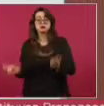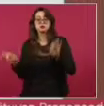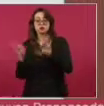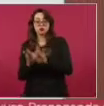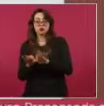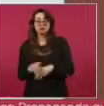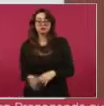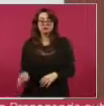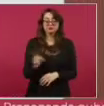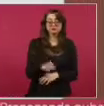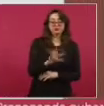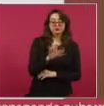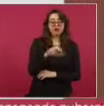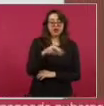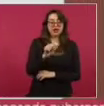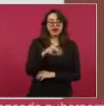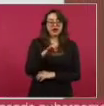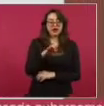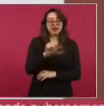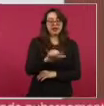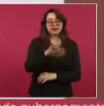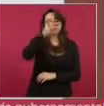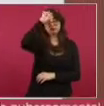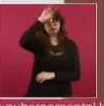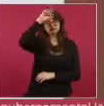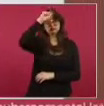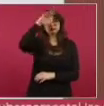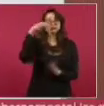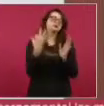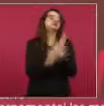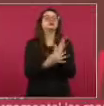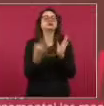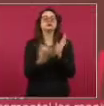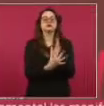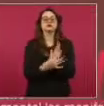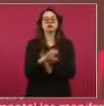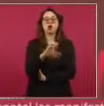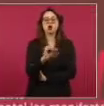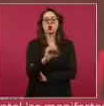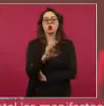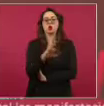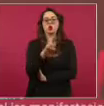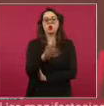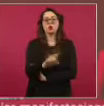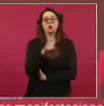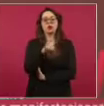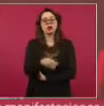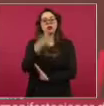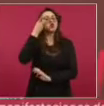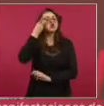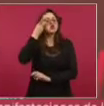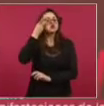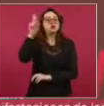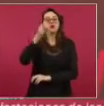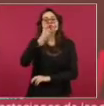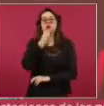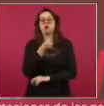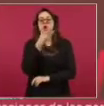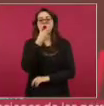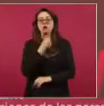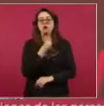estaba en explotación la rica mina de cobre que pertenecía al coronel estadounidense William Green